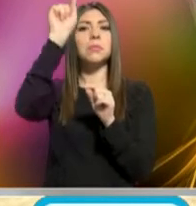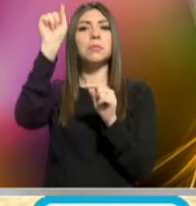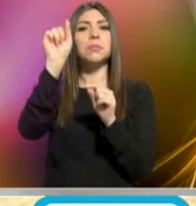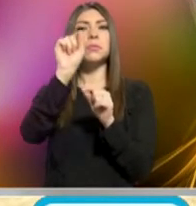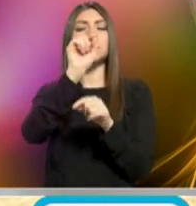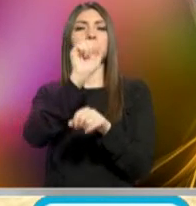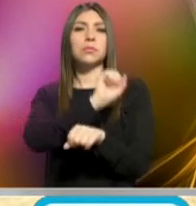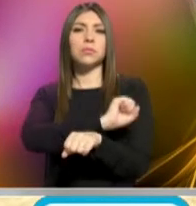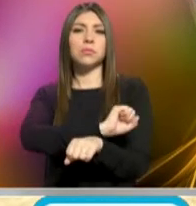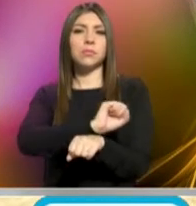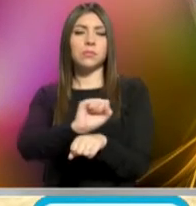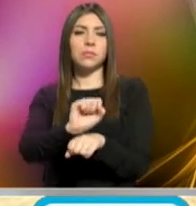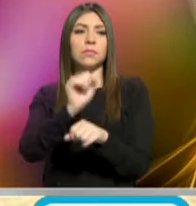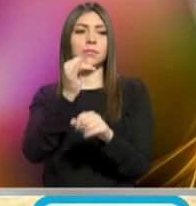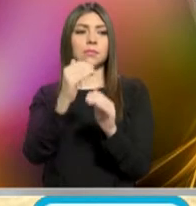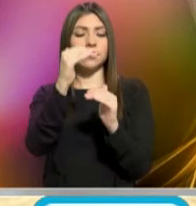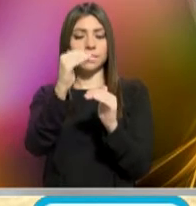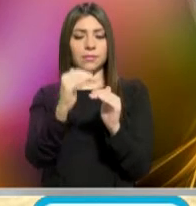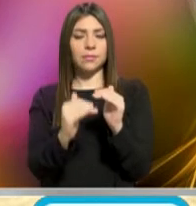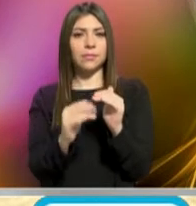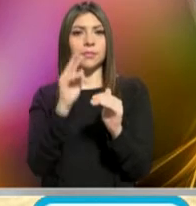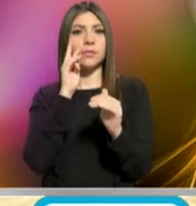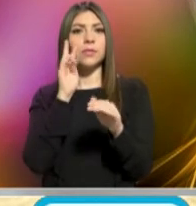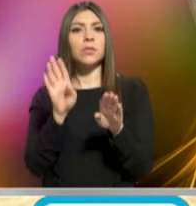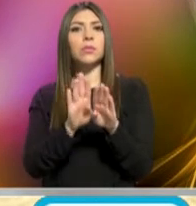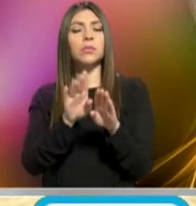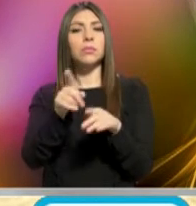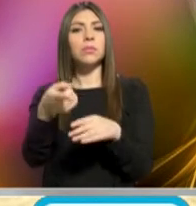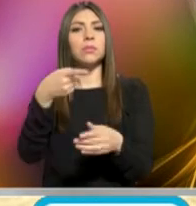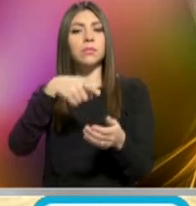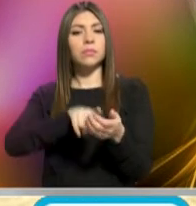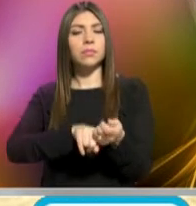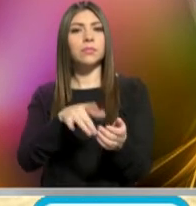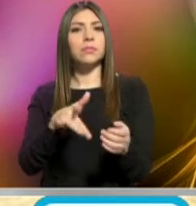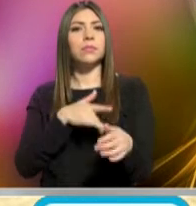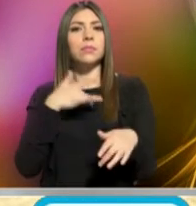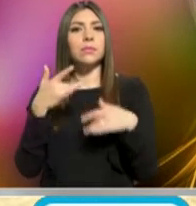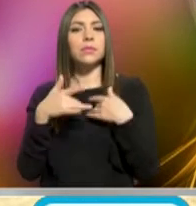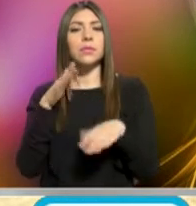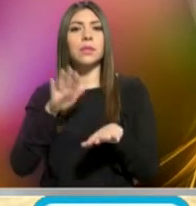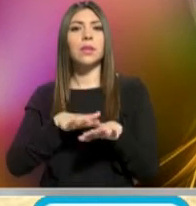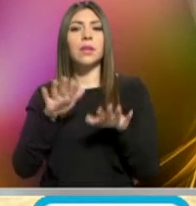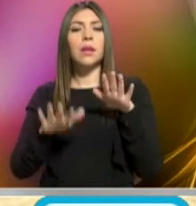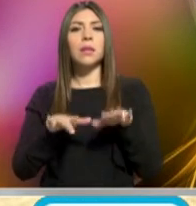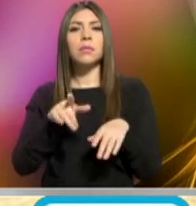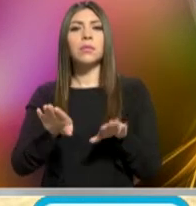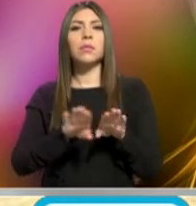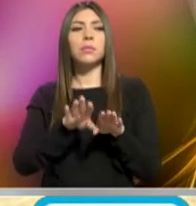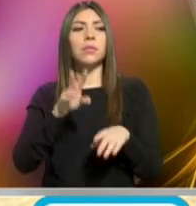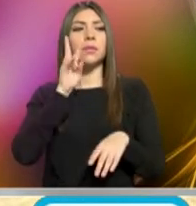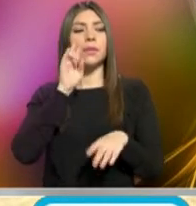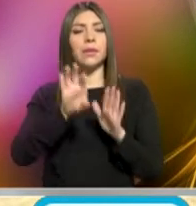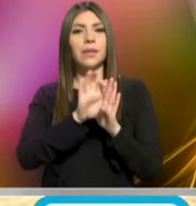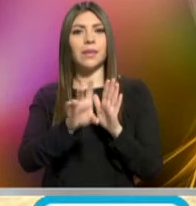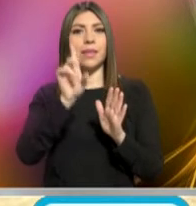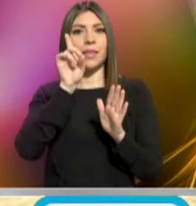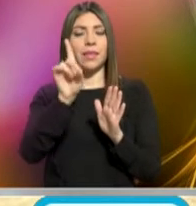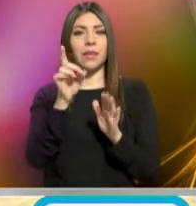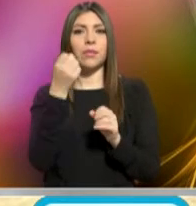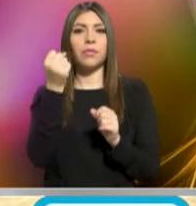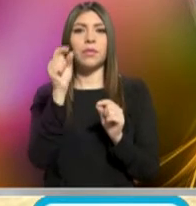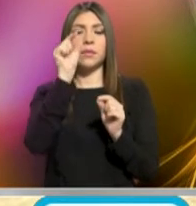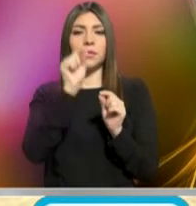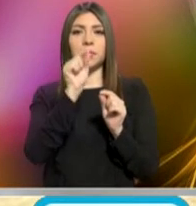las variaciones acerca de su estado anímico, que a veces podía ser muy intensa, como esta D, que es fuerte, que es muy